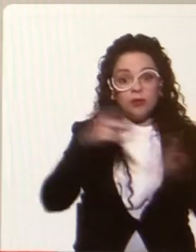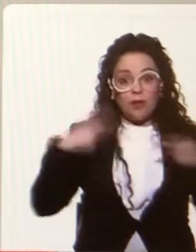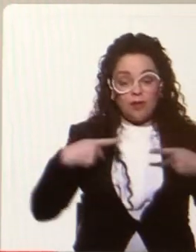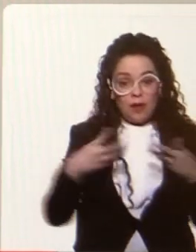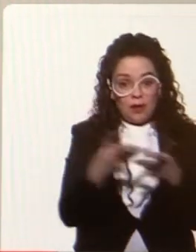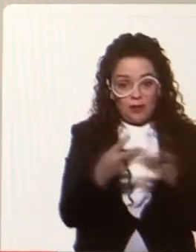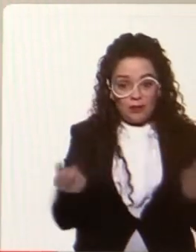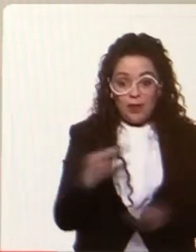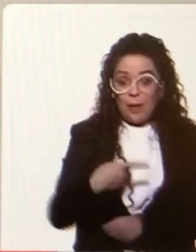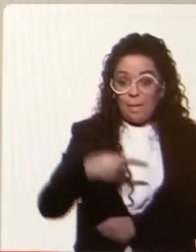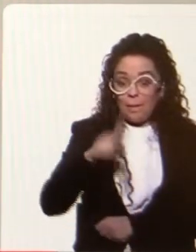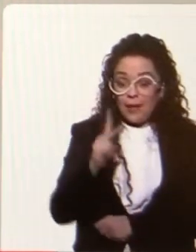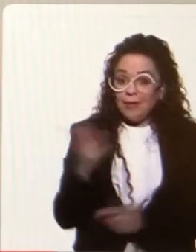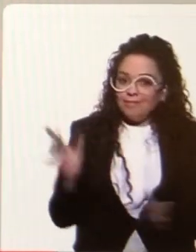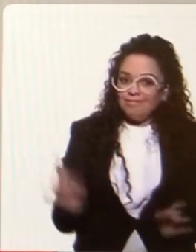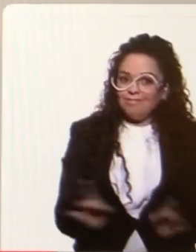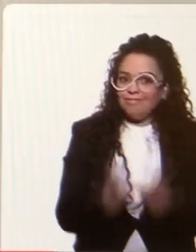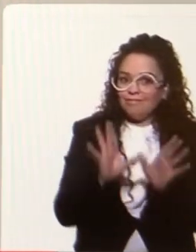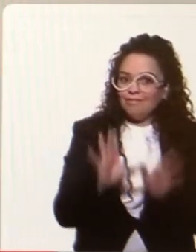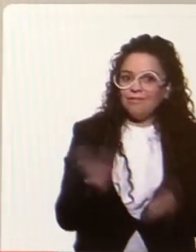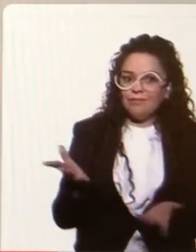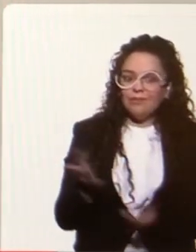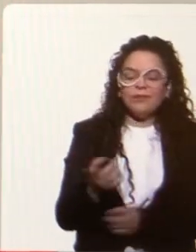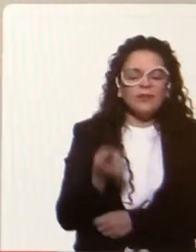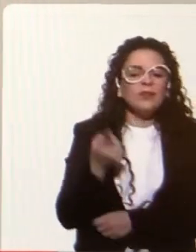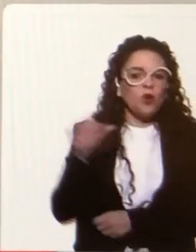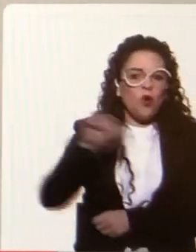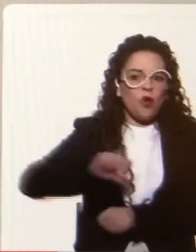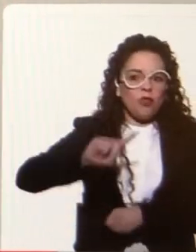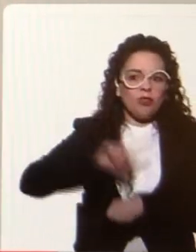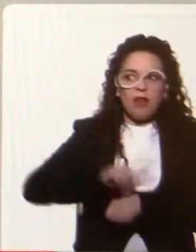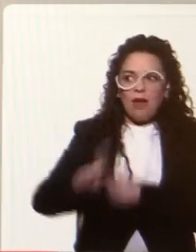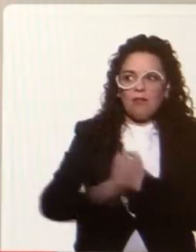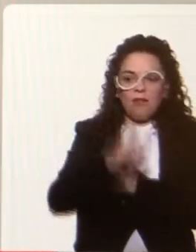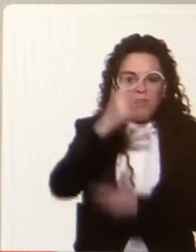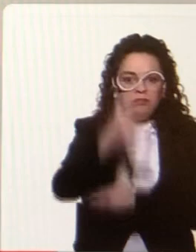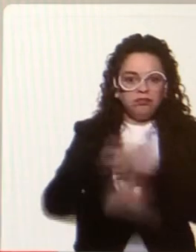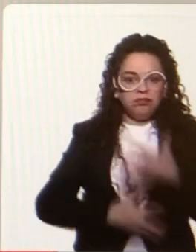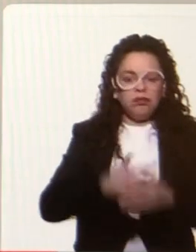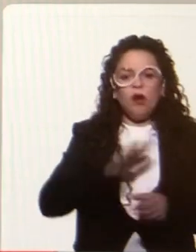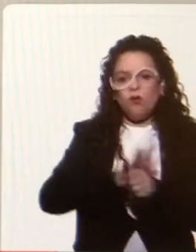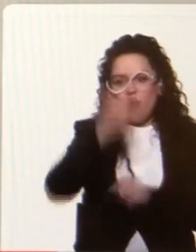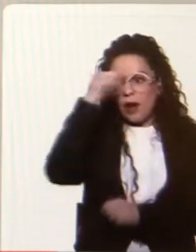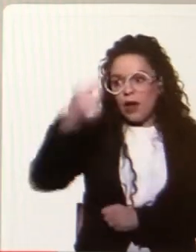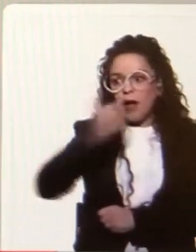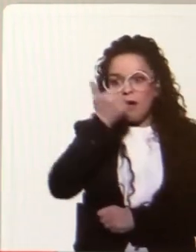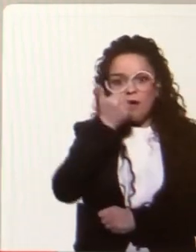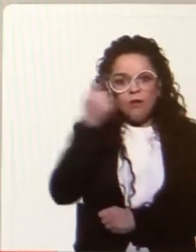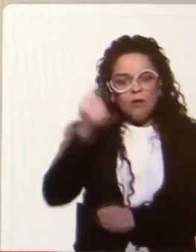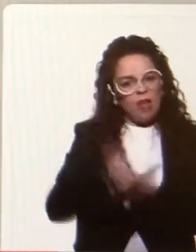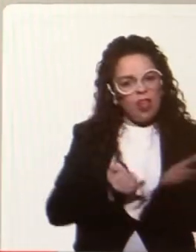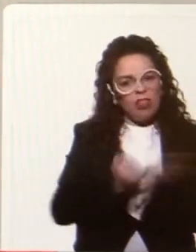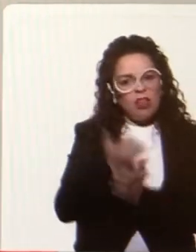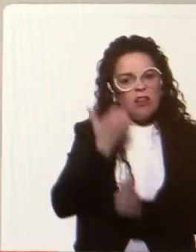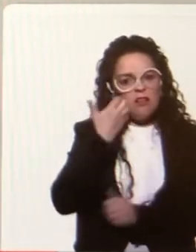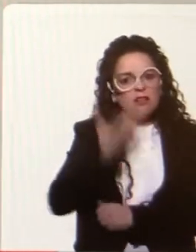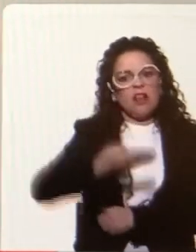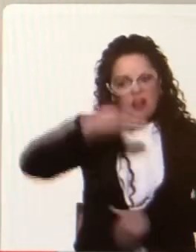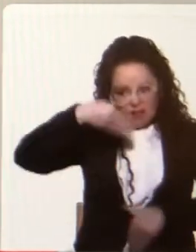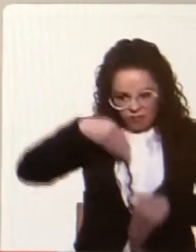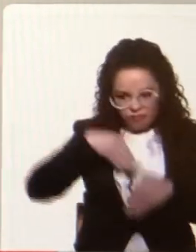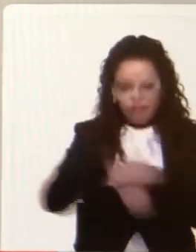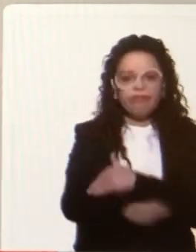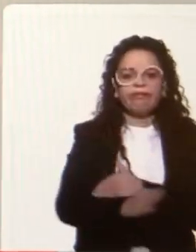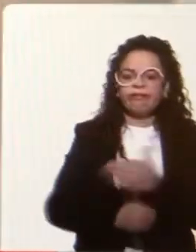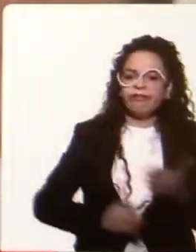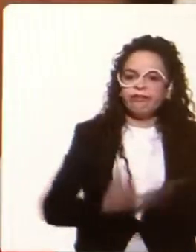de hacer eso es lo que tratan de hacer para golpear mediáticamente al presidente después que de